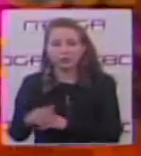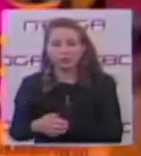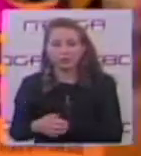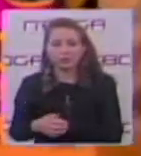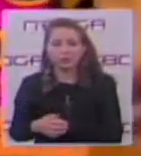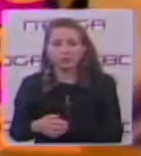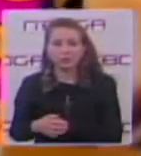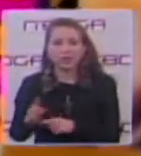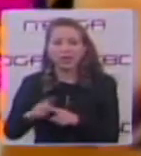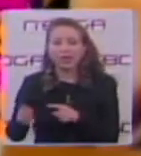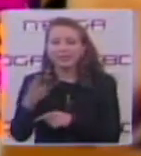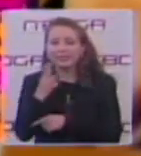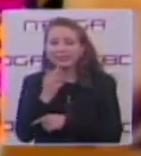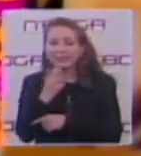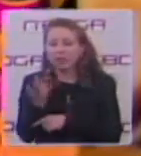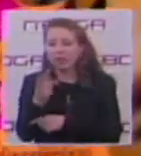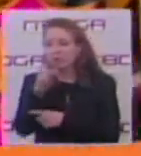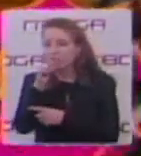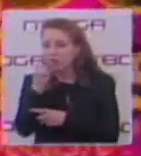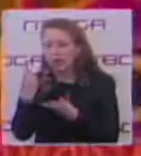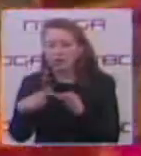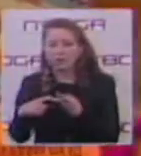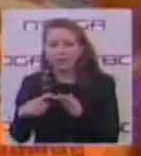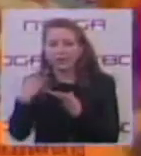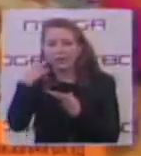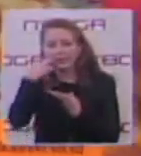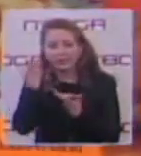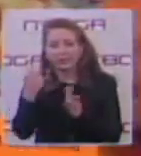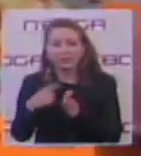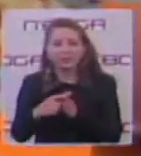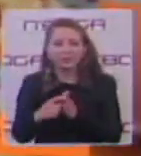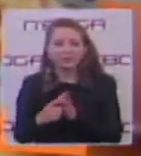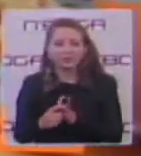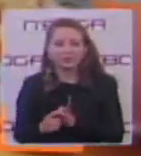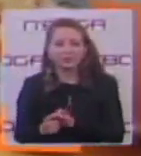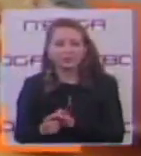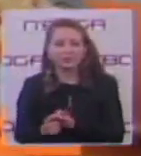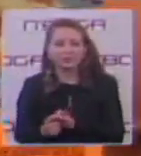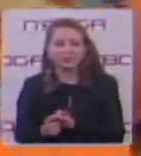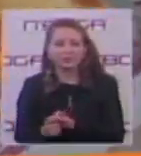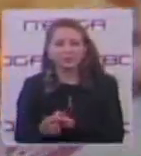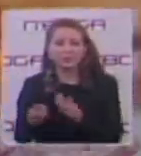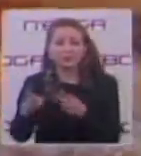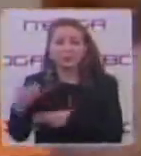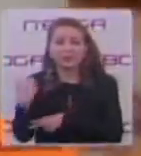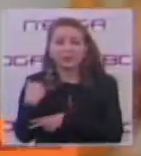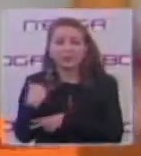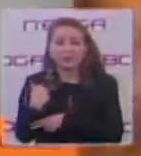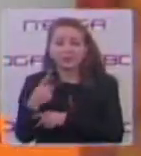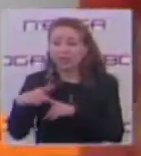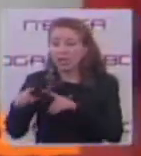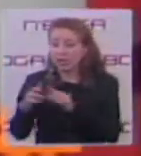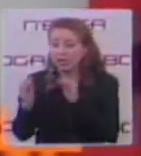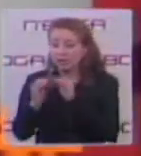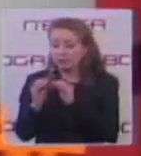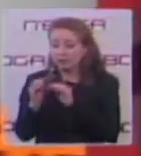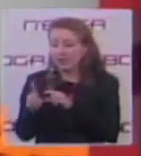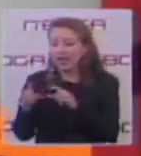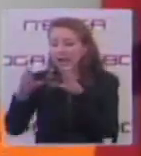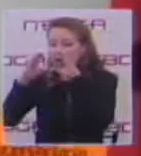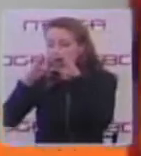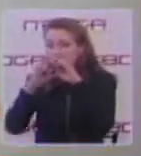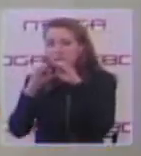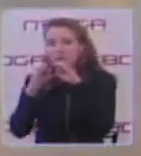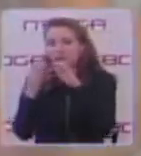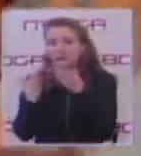de diferentes sabores, chicken, steak, carnitas. Tenemos también, con los toques que le hemos dado al mismo sándwich, le